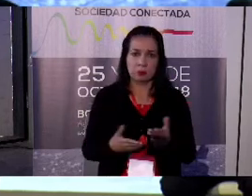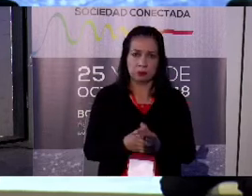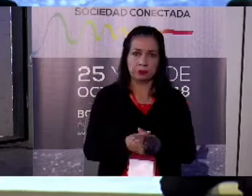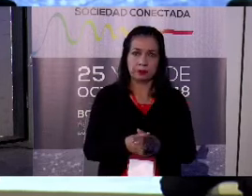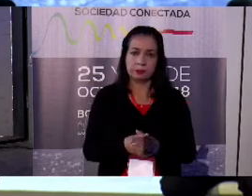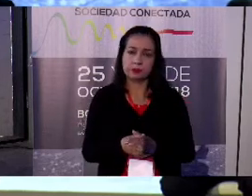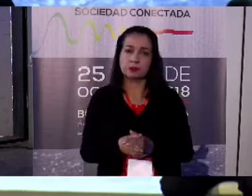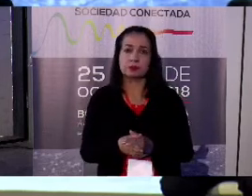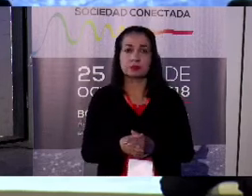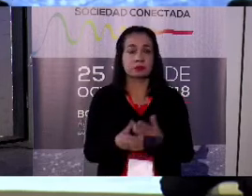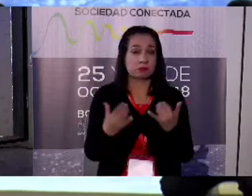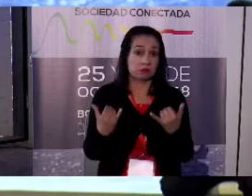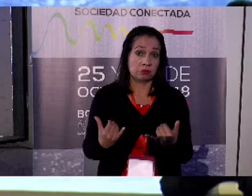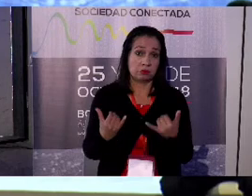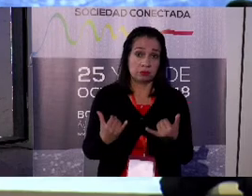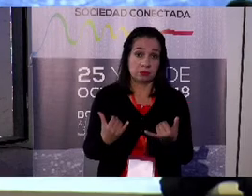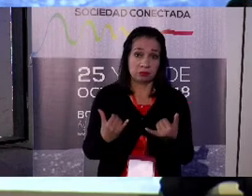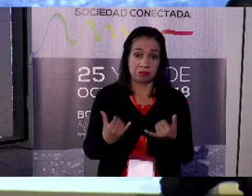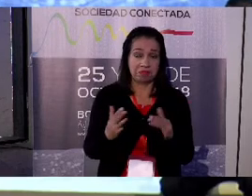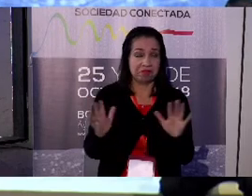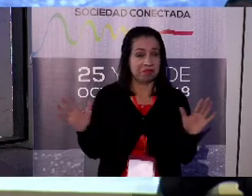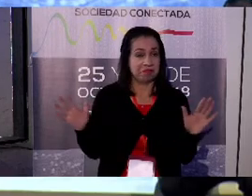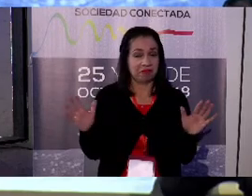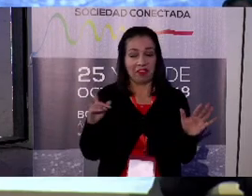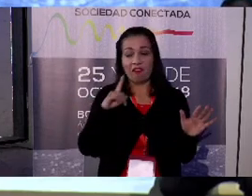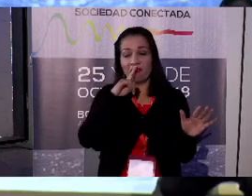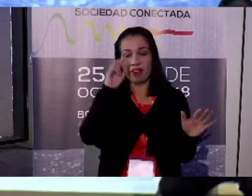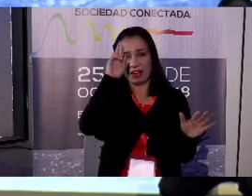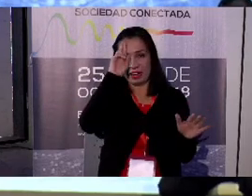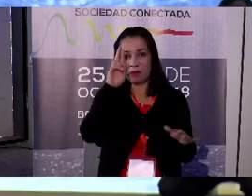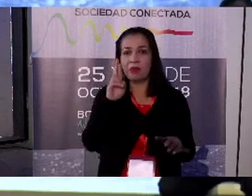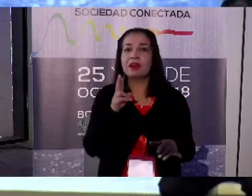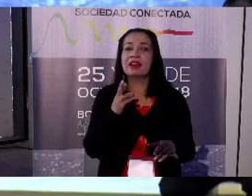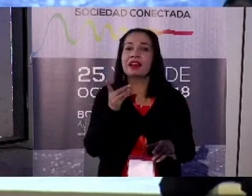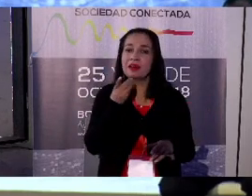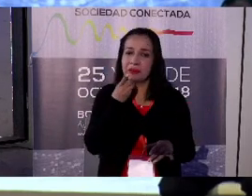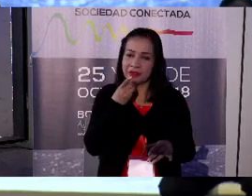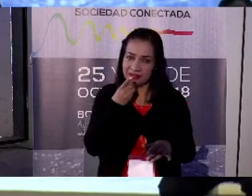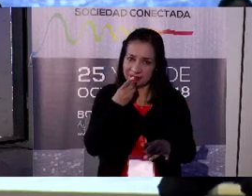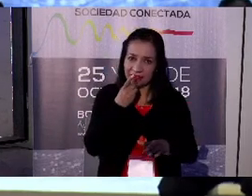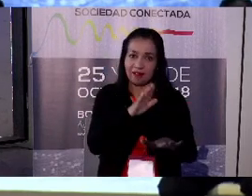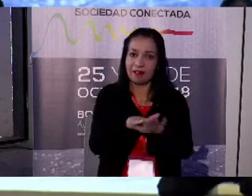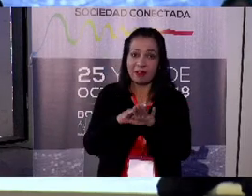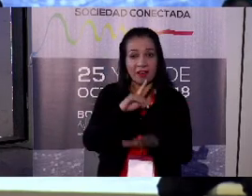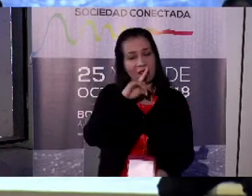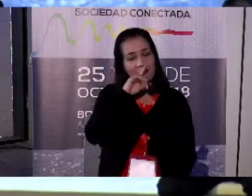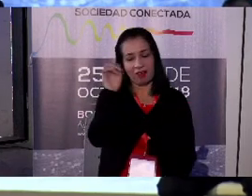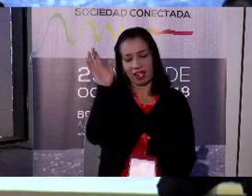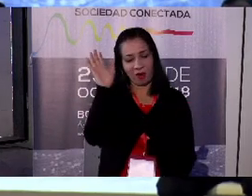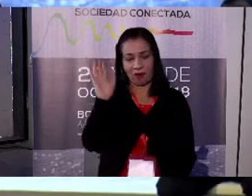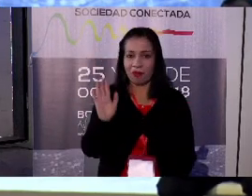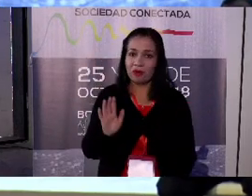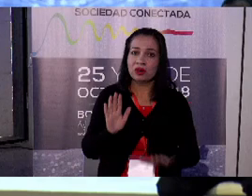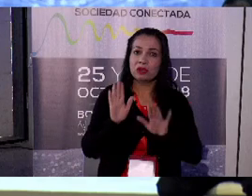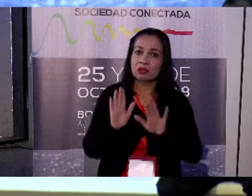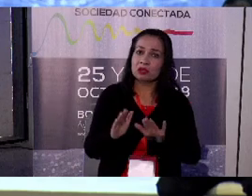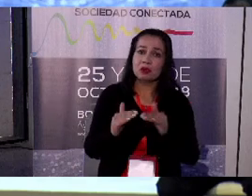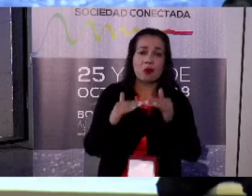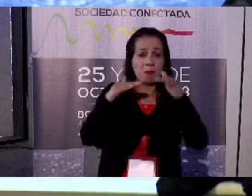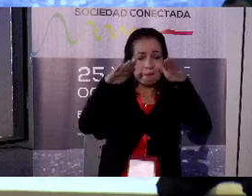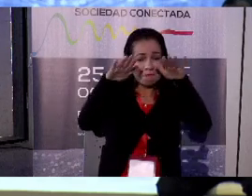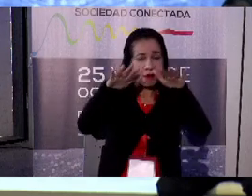que estamos feos como decimos los dominicanos República Dominicana está en la parte muy